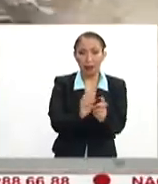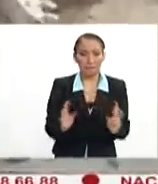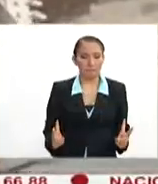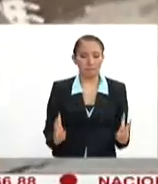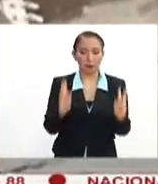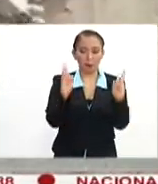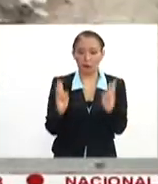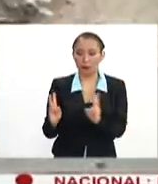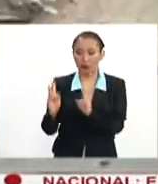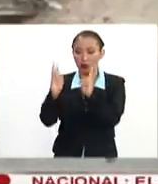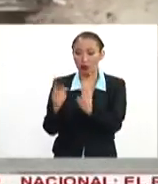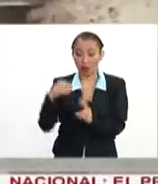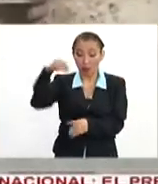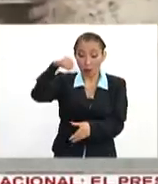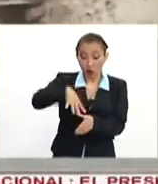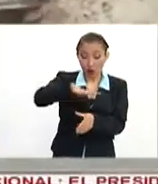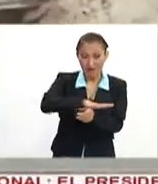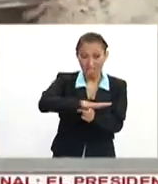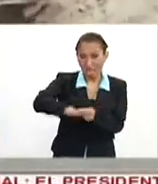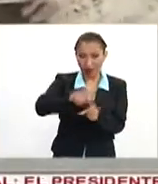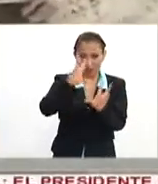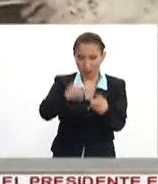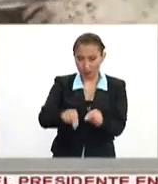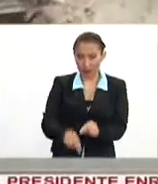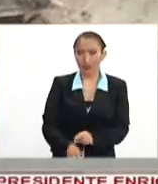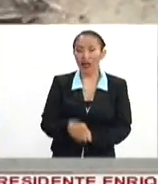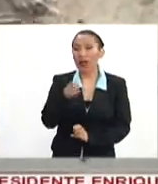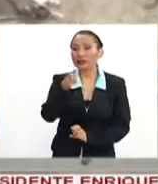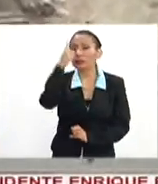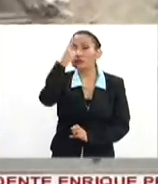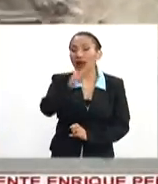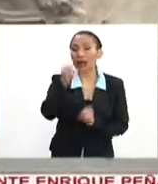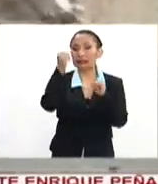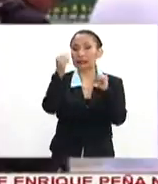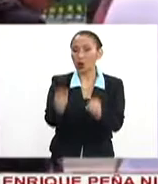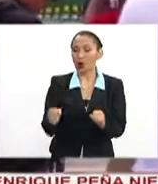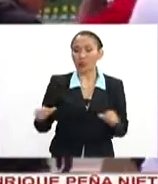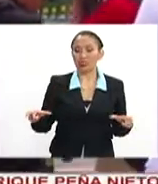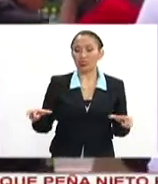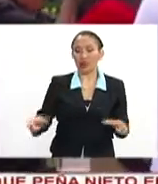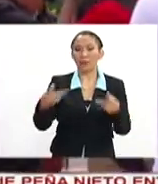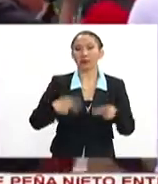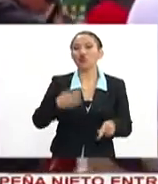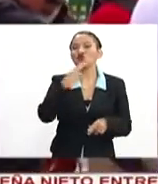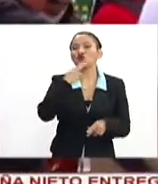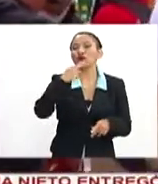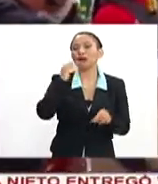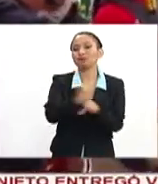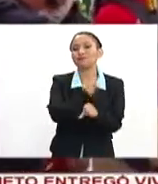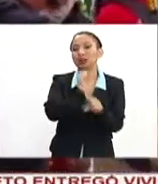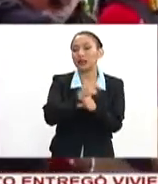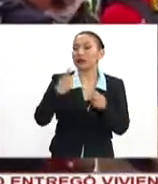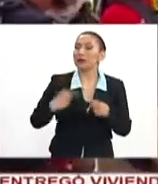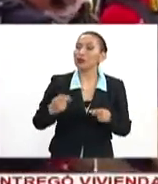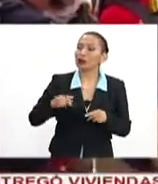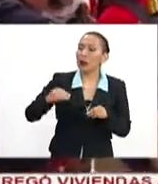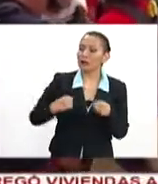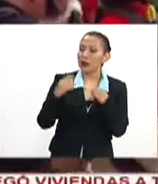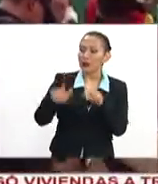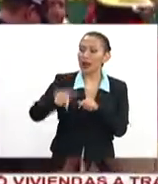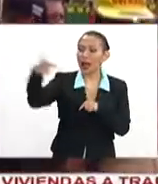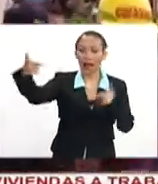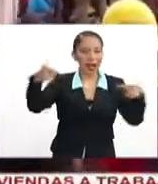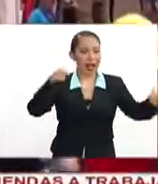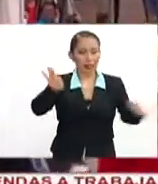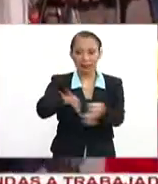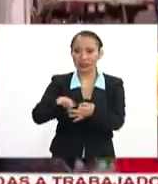en lugar de rellenar el terreno con tierra. Esto a fin de garantizar la seguridad de los usuarios y también de las poblaciones que